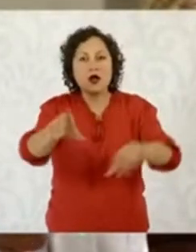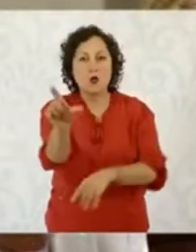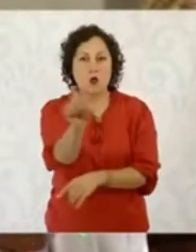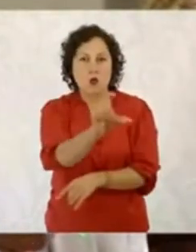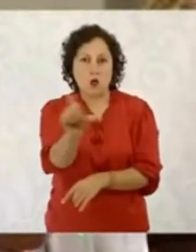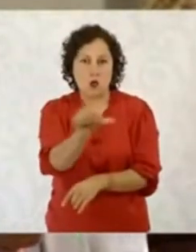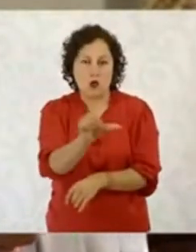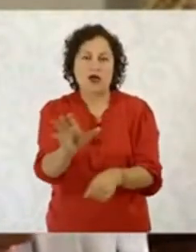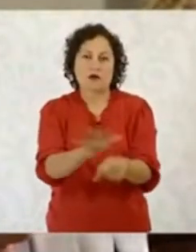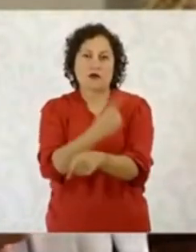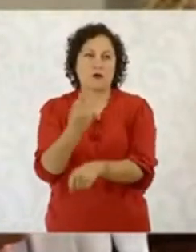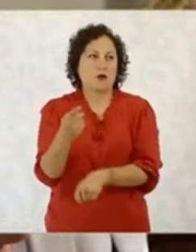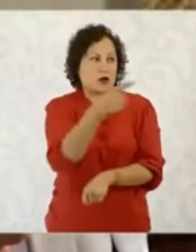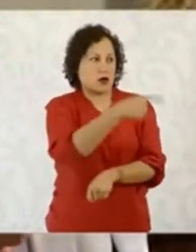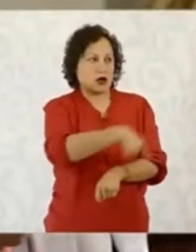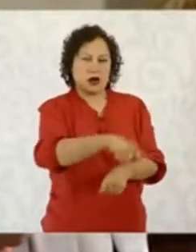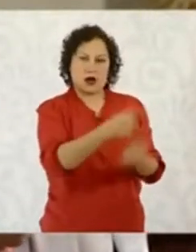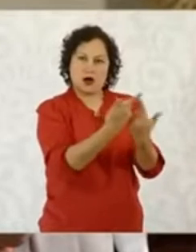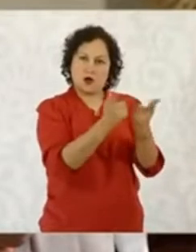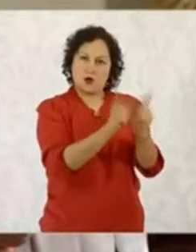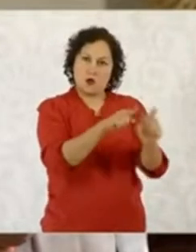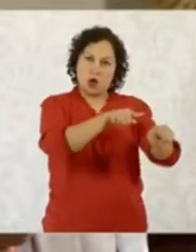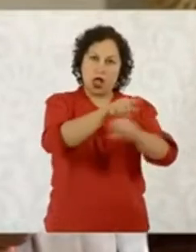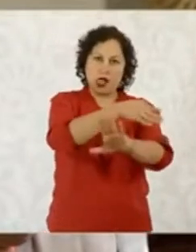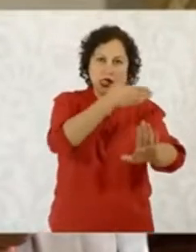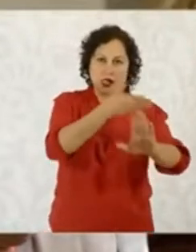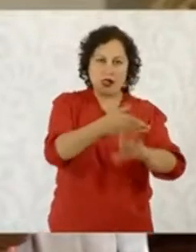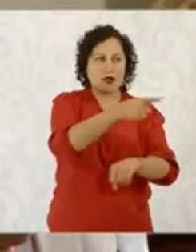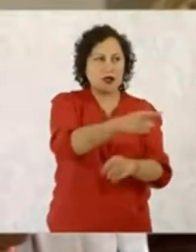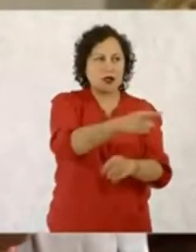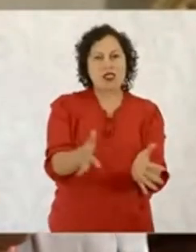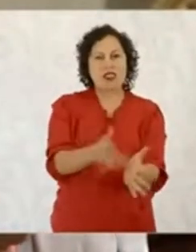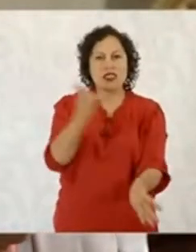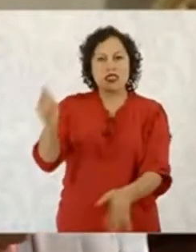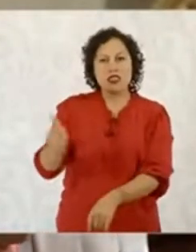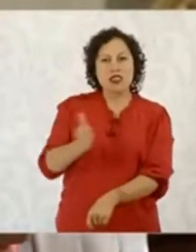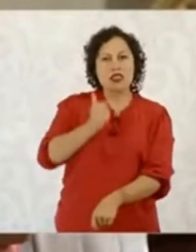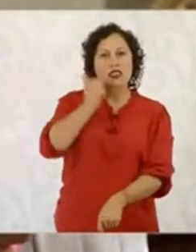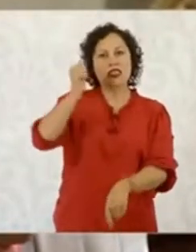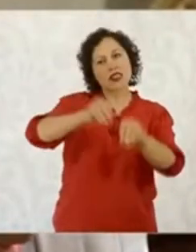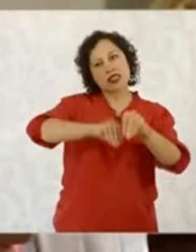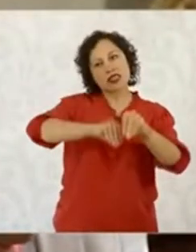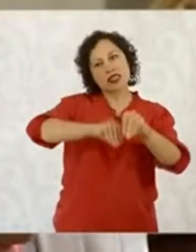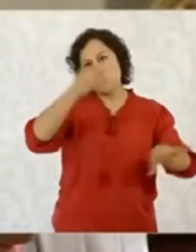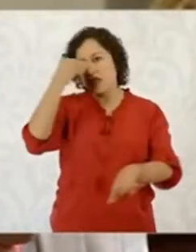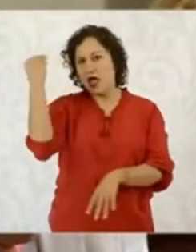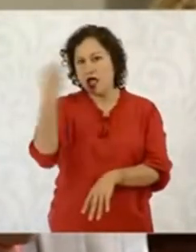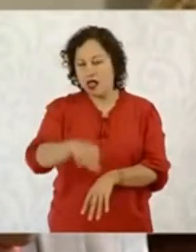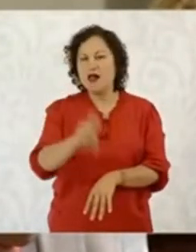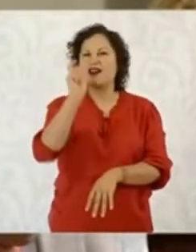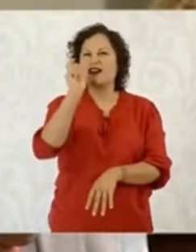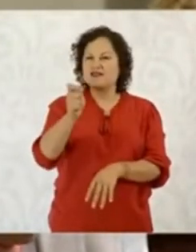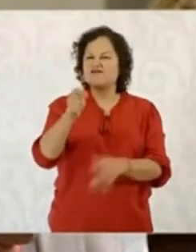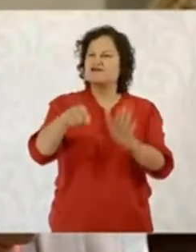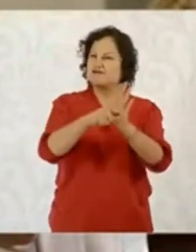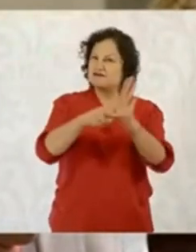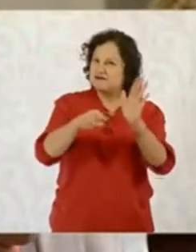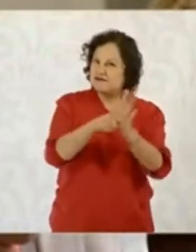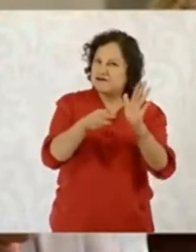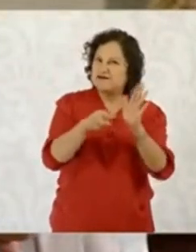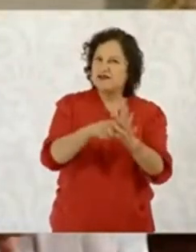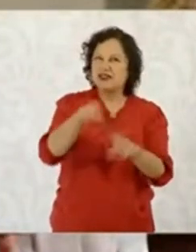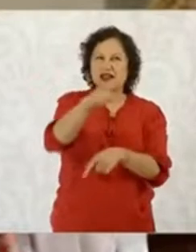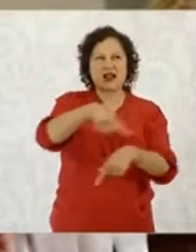los opositores, pues que aprovechan el dolor de las familias para pues